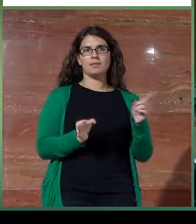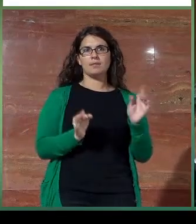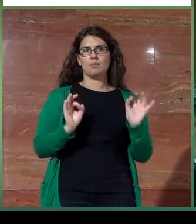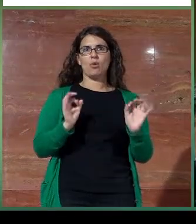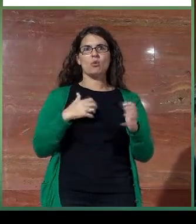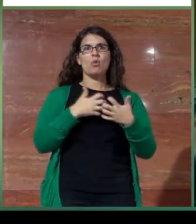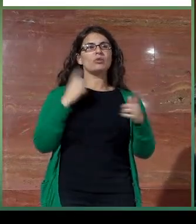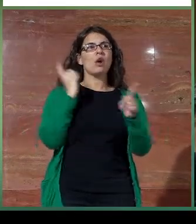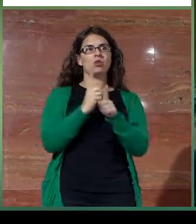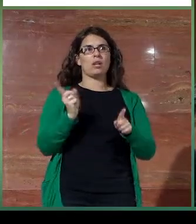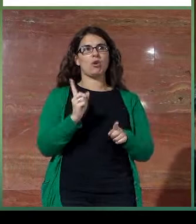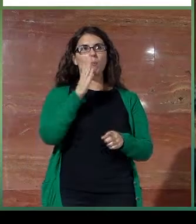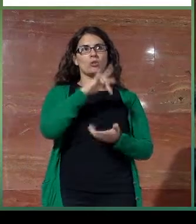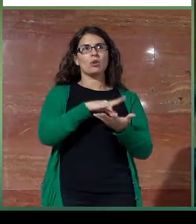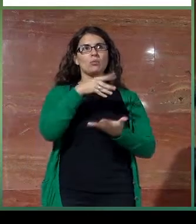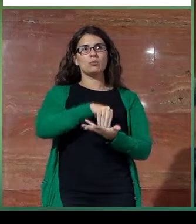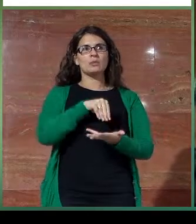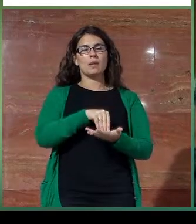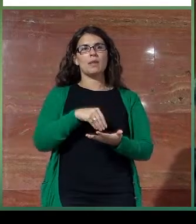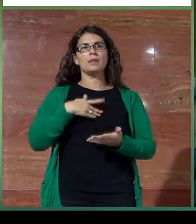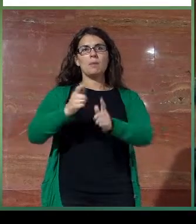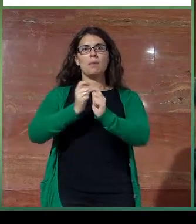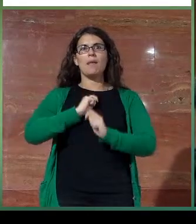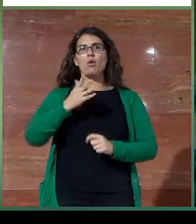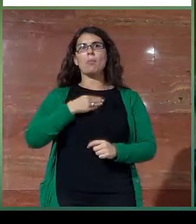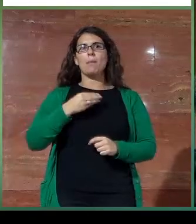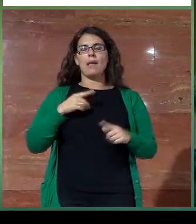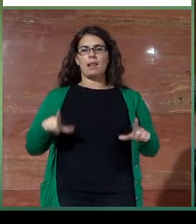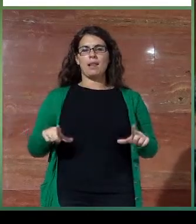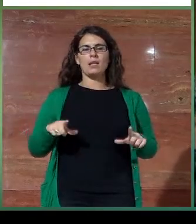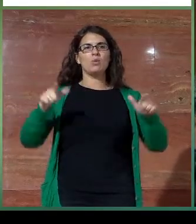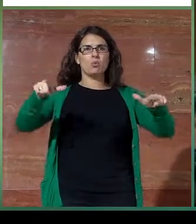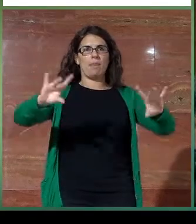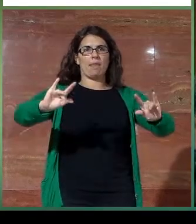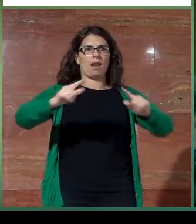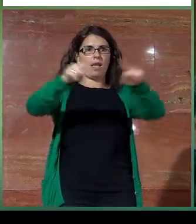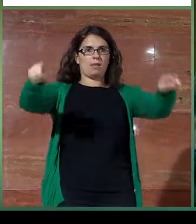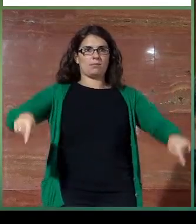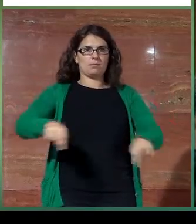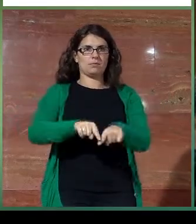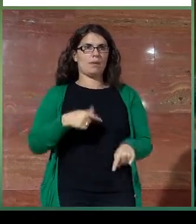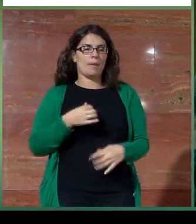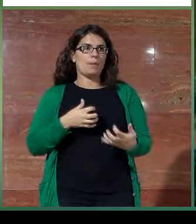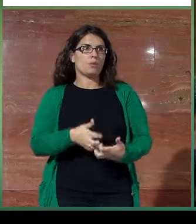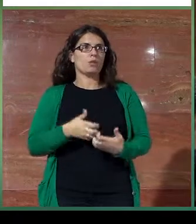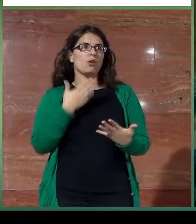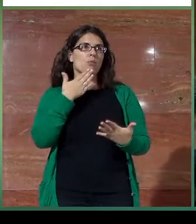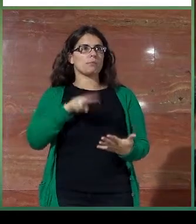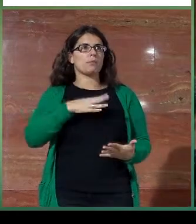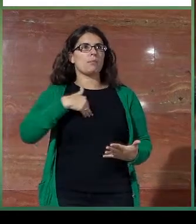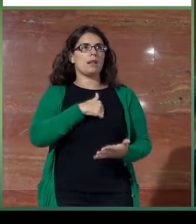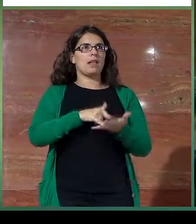contra de ello. Cuando nos ponen un papel delante y una parcela determinada, tenemos que luchar como arquitectos no